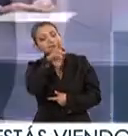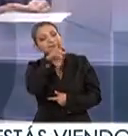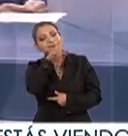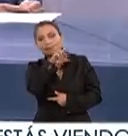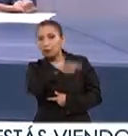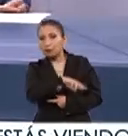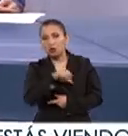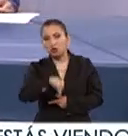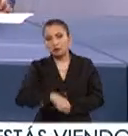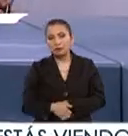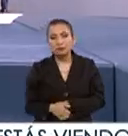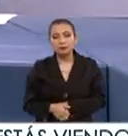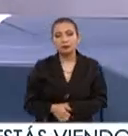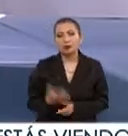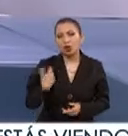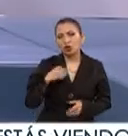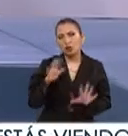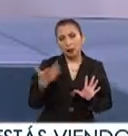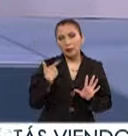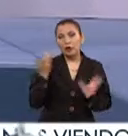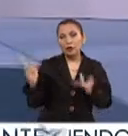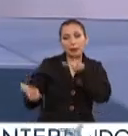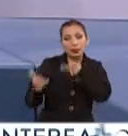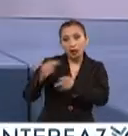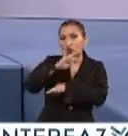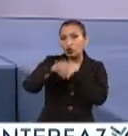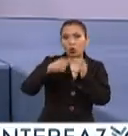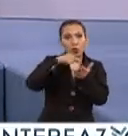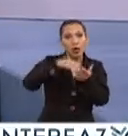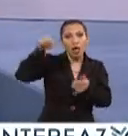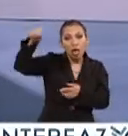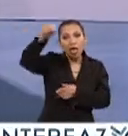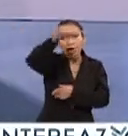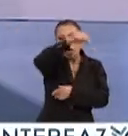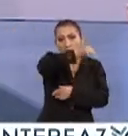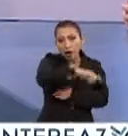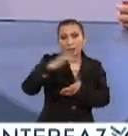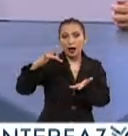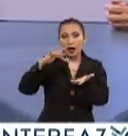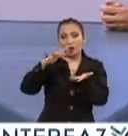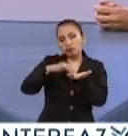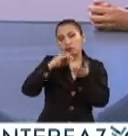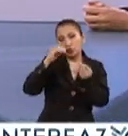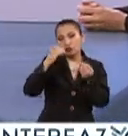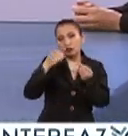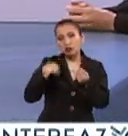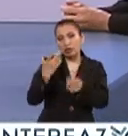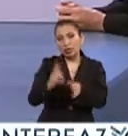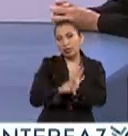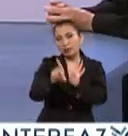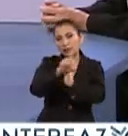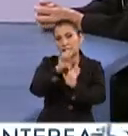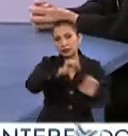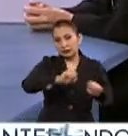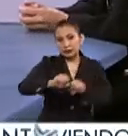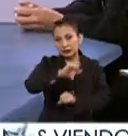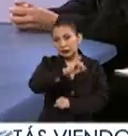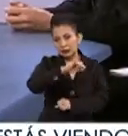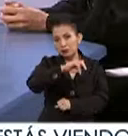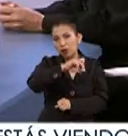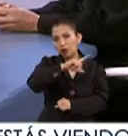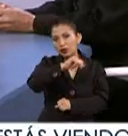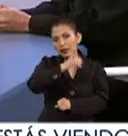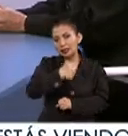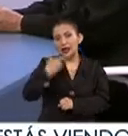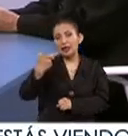contestaban. Pues andábamos dando charlas por todos lados. Nos apoyamos mucho de los colegas del Departamento de Sismología del